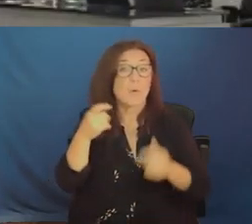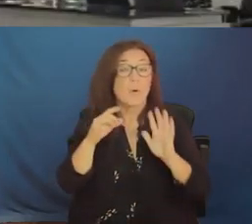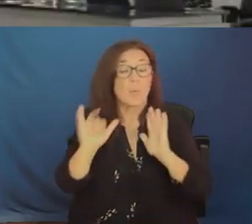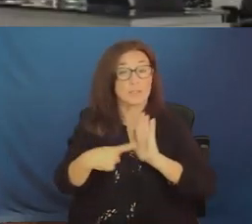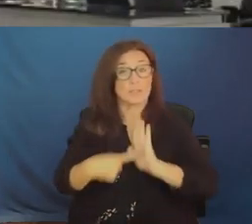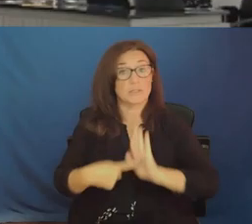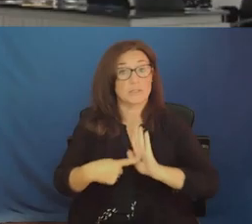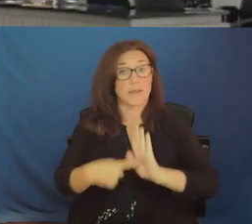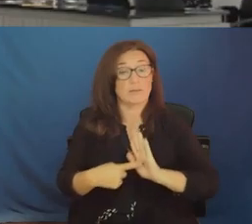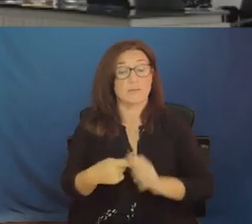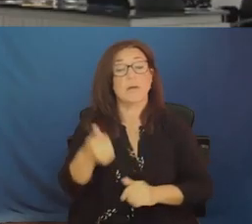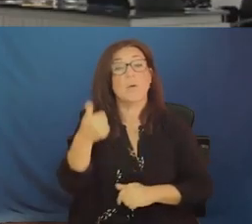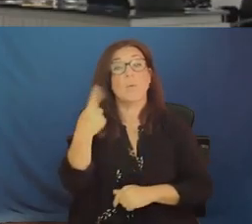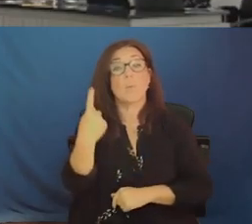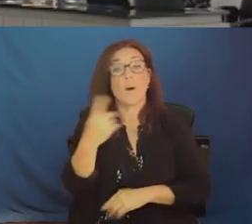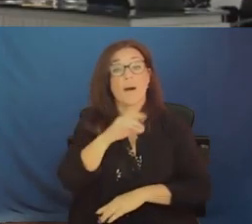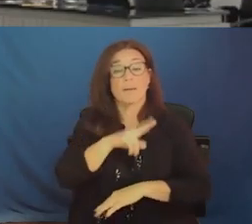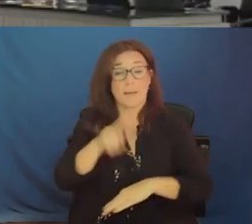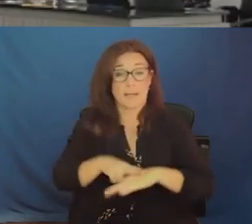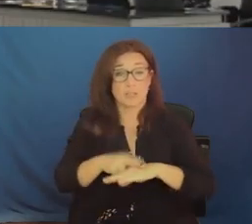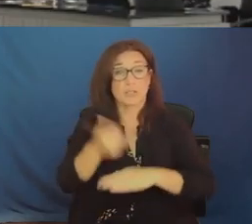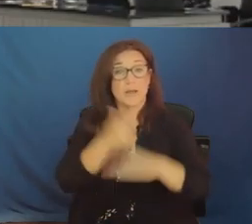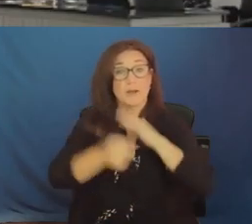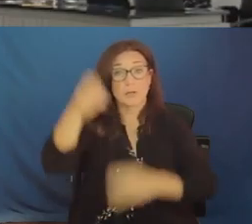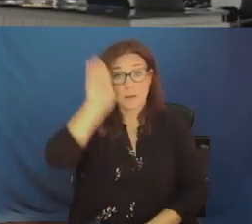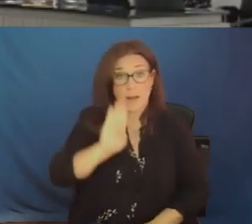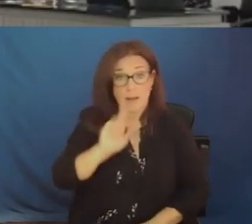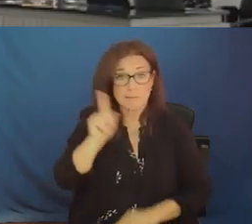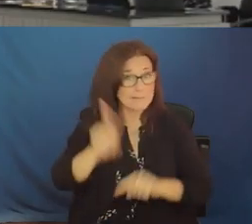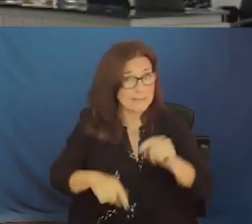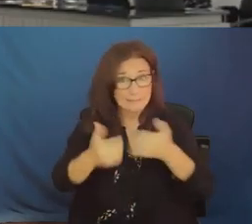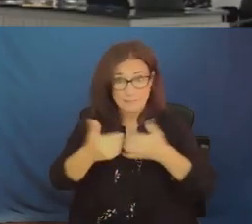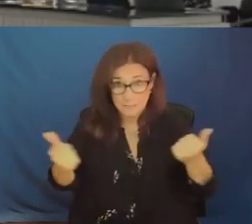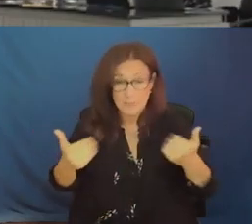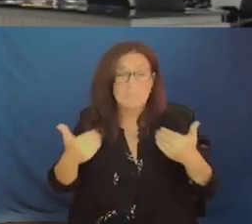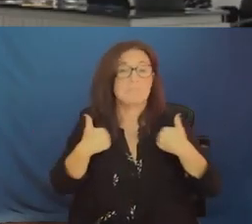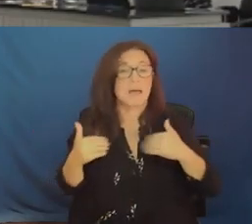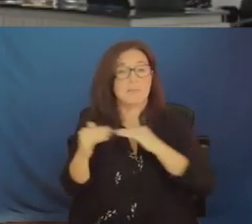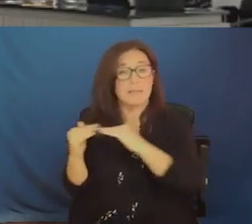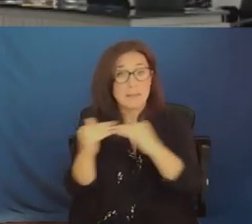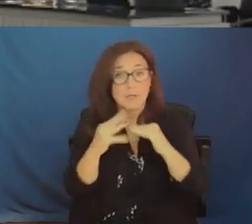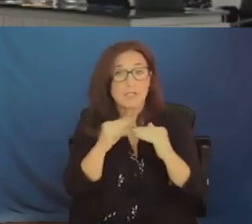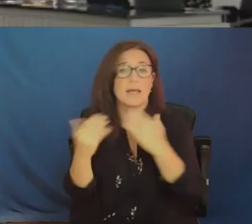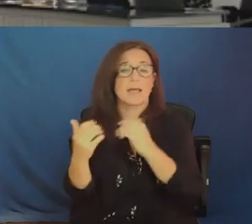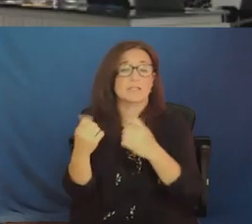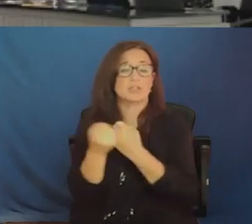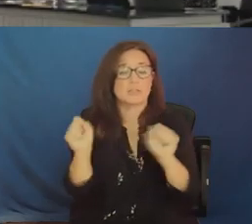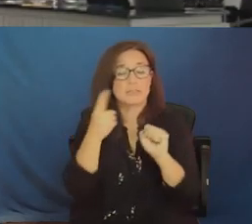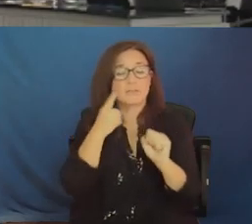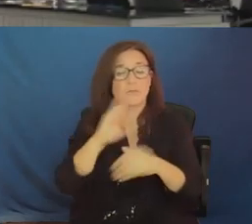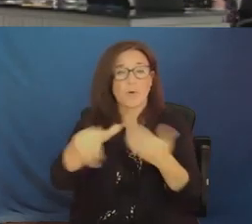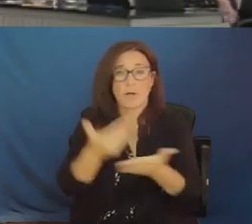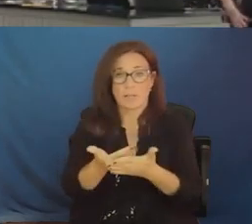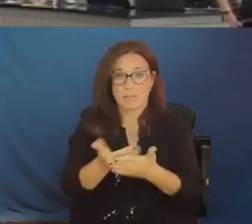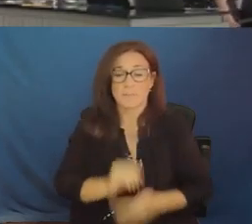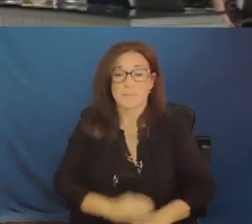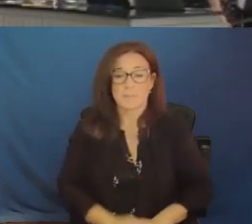a la que representa una nación bajo dios indivisible berta de justicia para todos